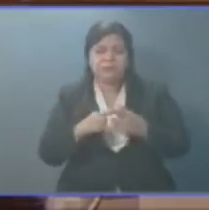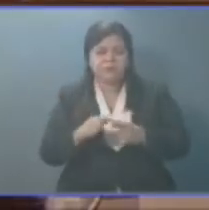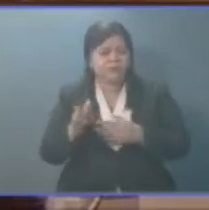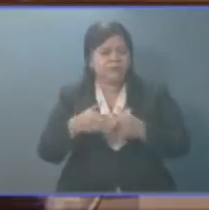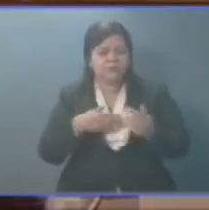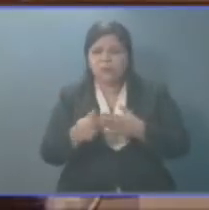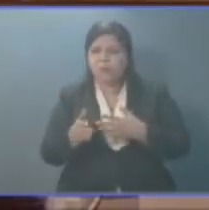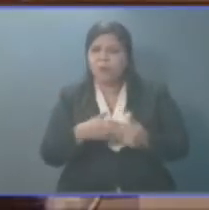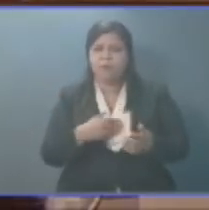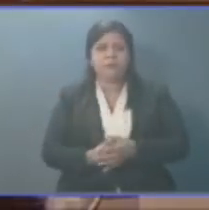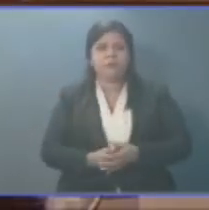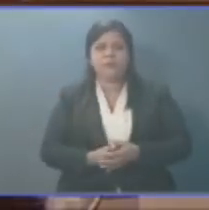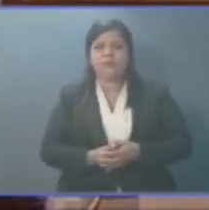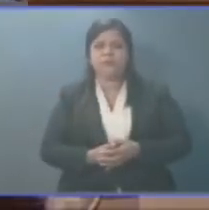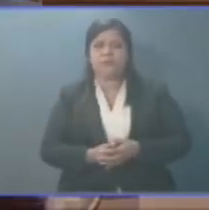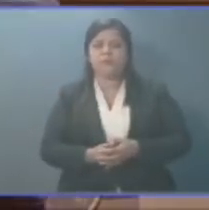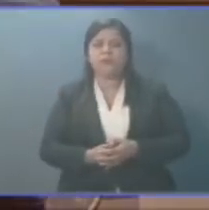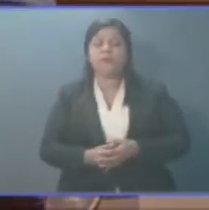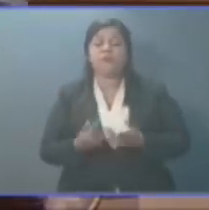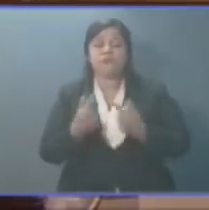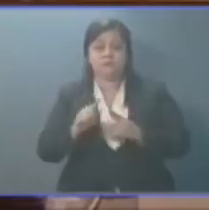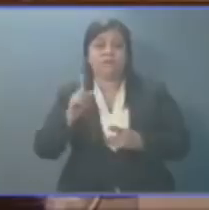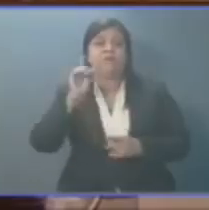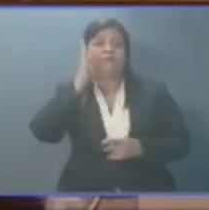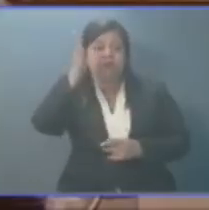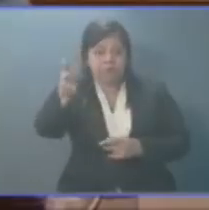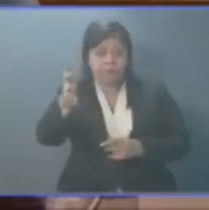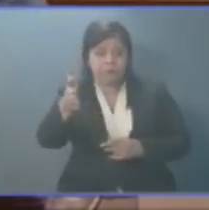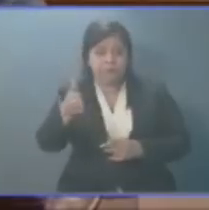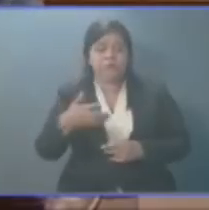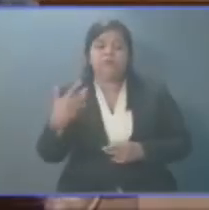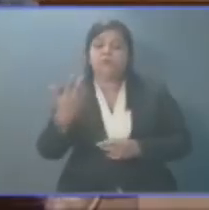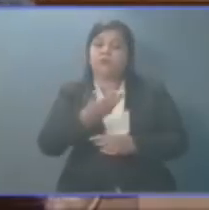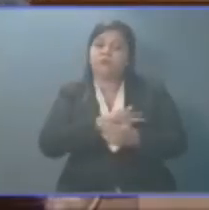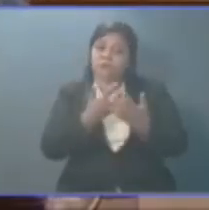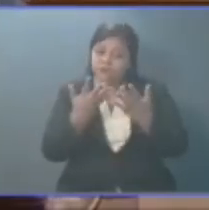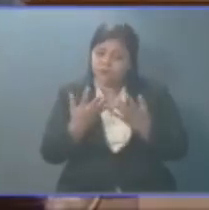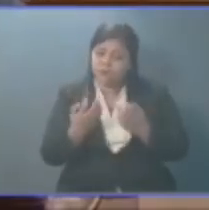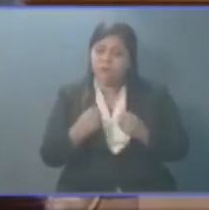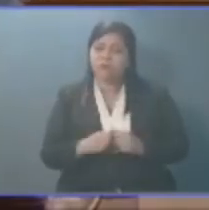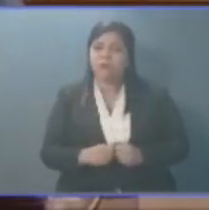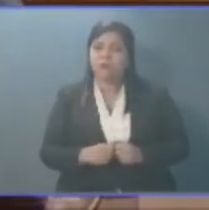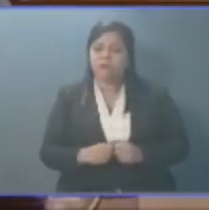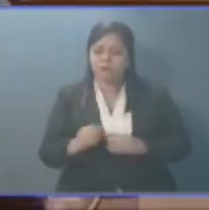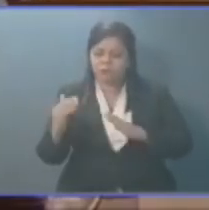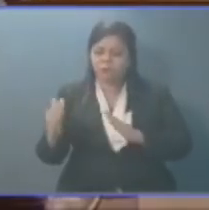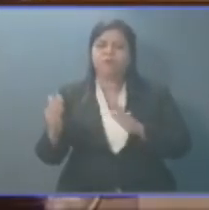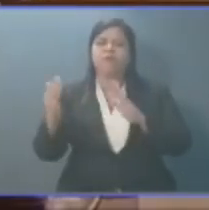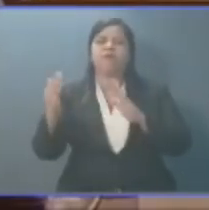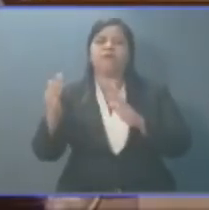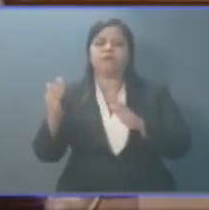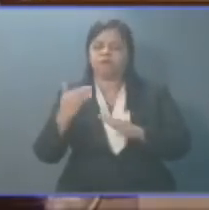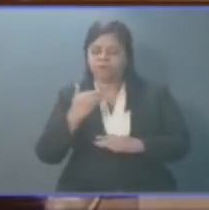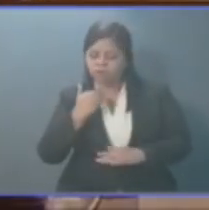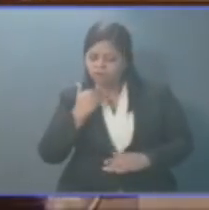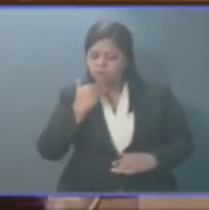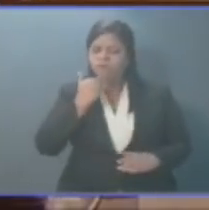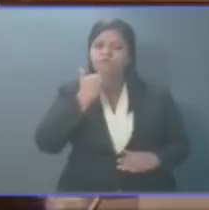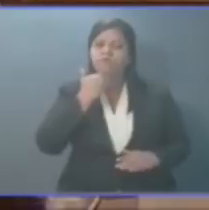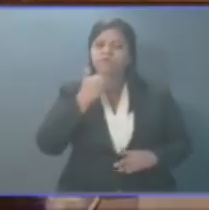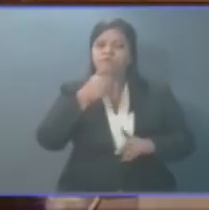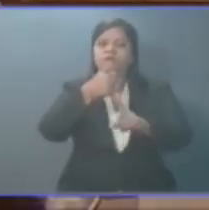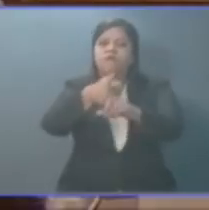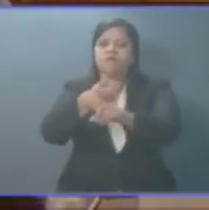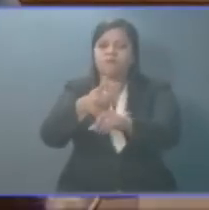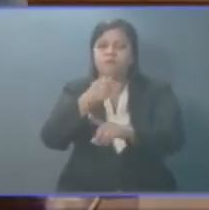sea. Pero el día de mañana queremos salir con la frente en alto y ver a todos y cada uno de